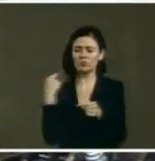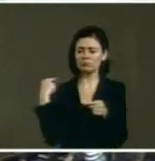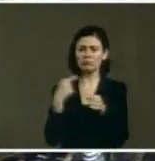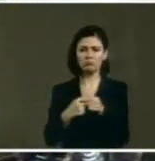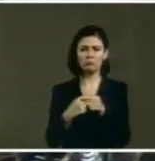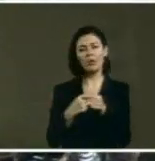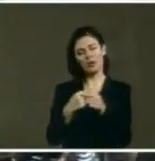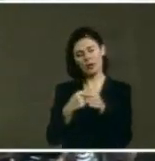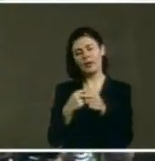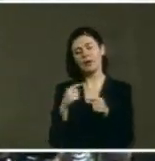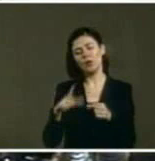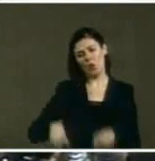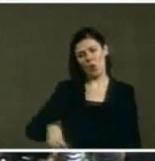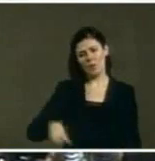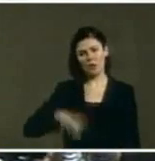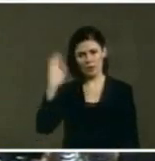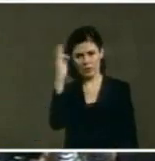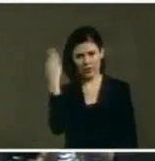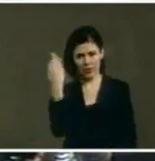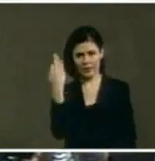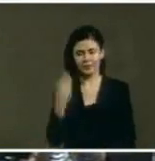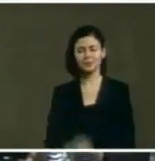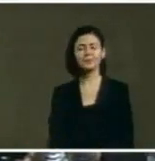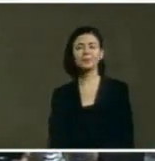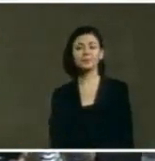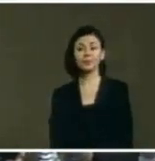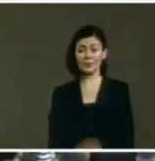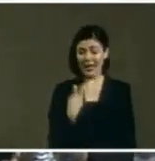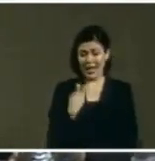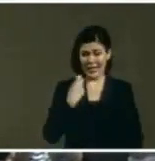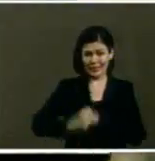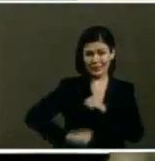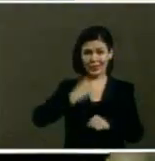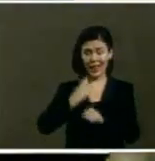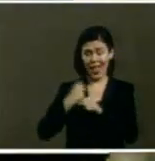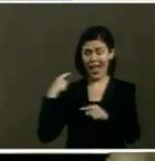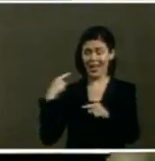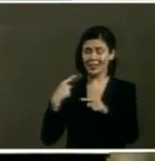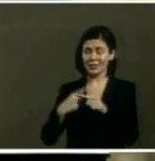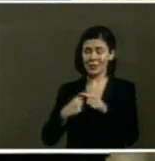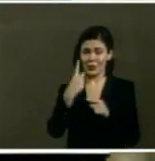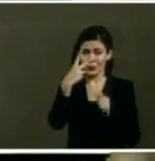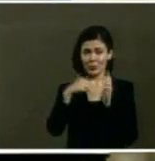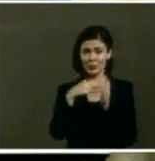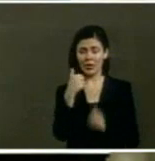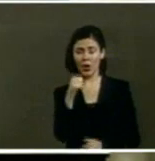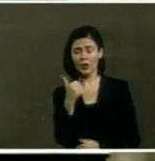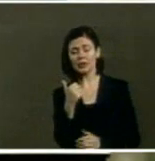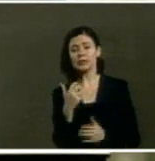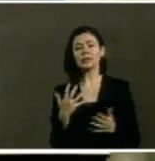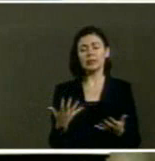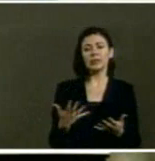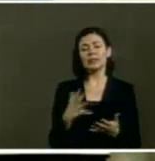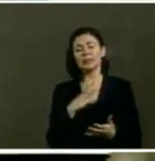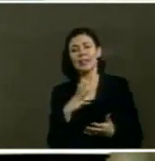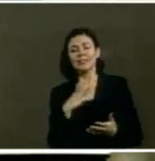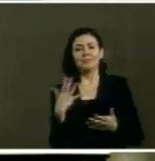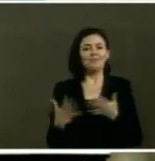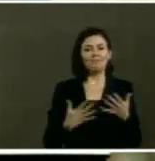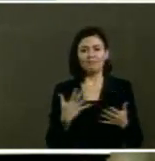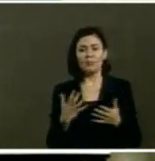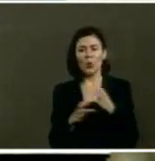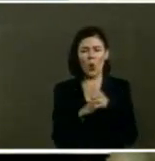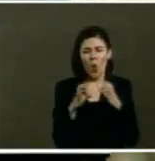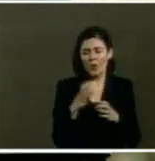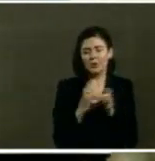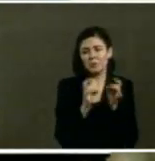El año que ha transcurrido ha sido uno de contrastes. Por una parte ha continuado la recuperación económica, no sin